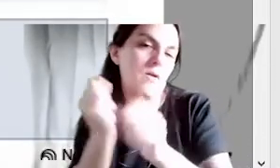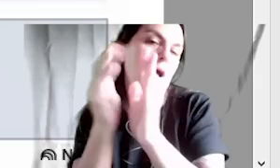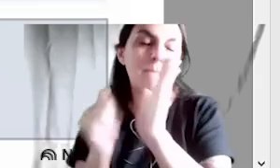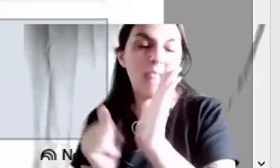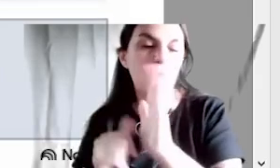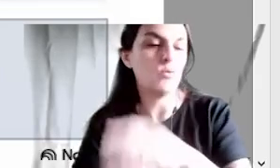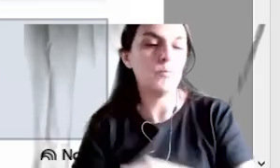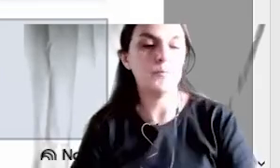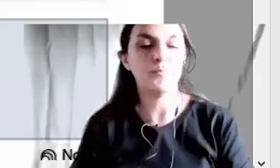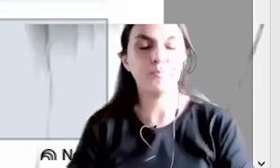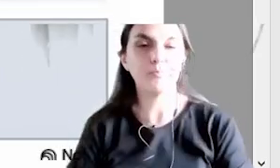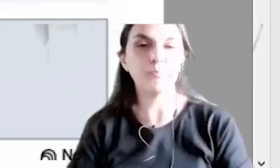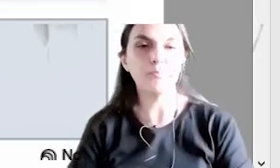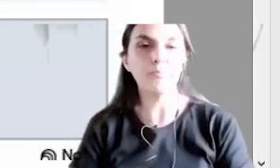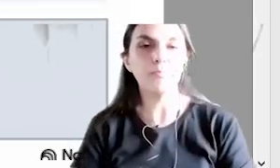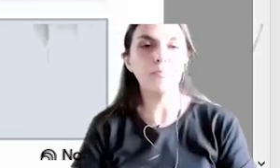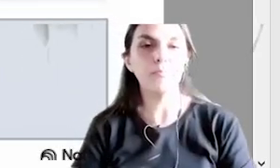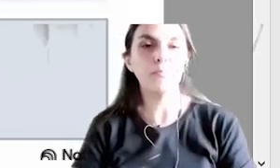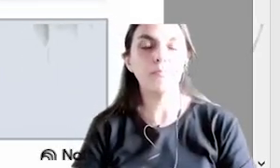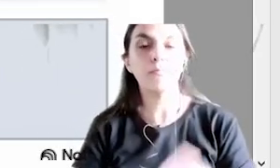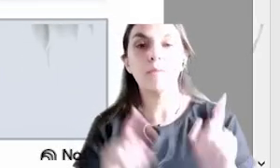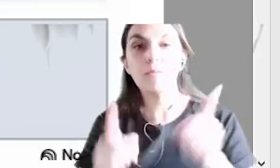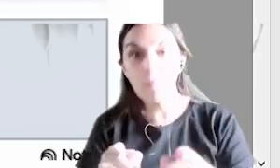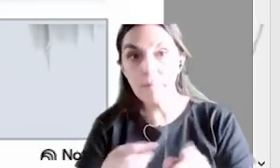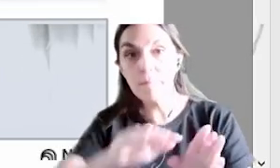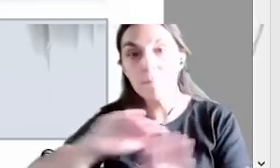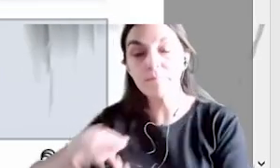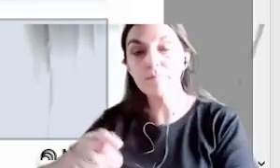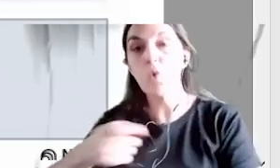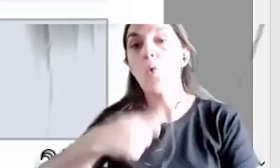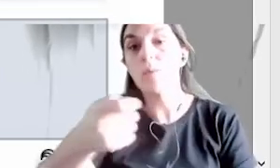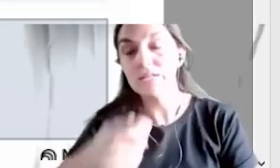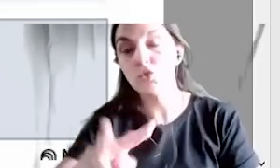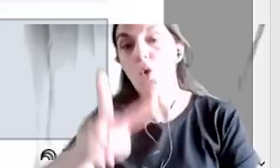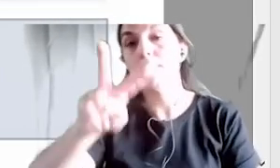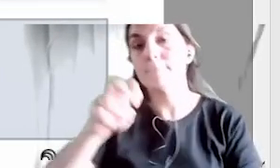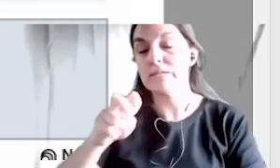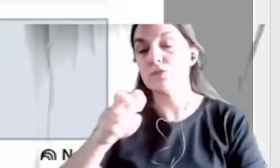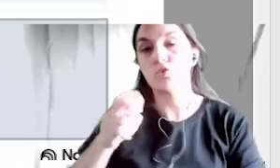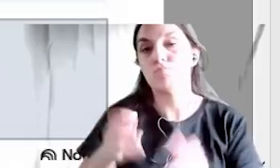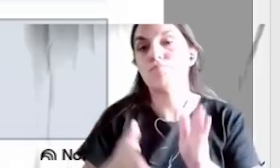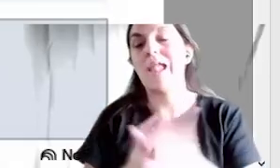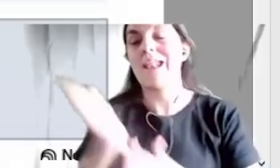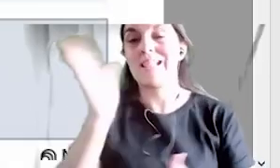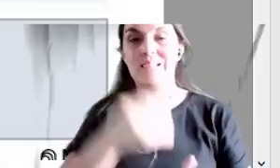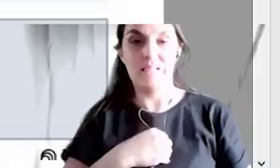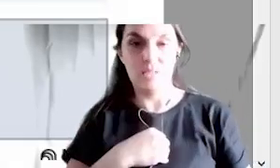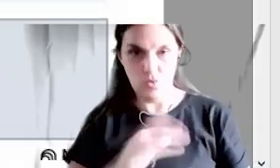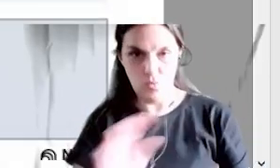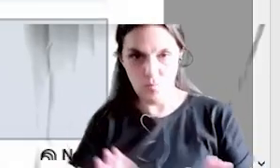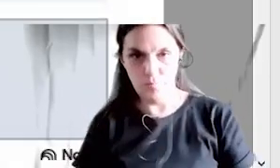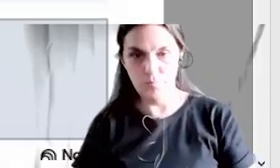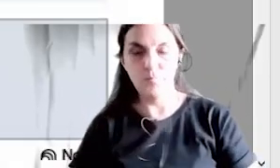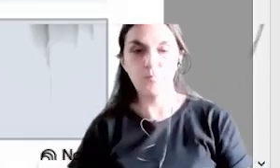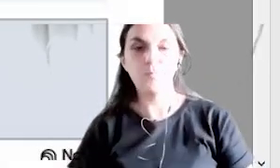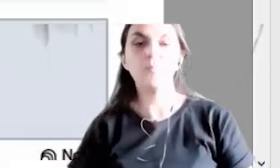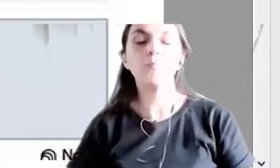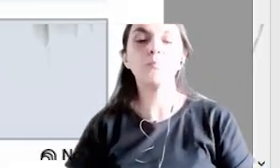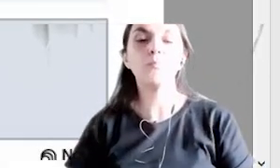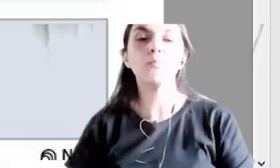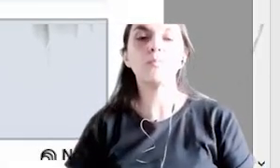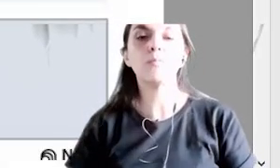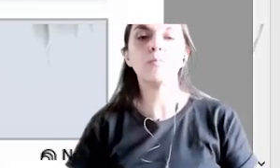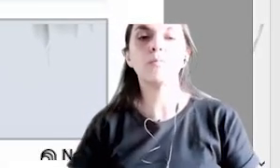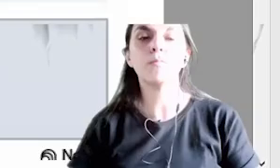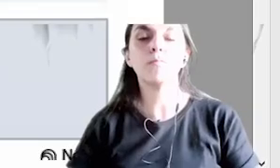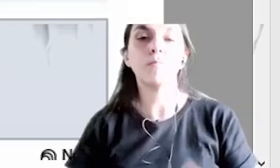dependencia. Y luego tenemos las jubilaciones, las pensiones y los retiros. Ahora bien,